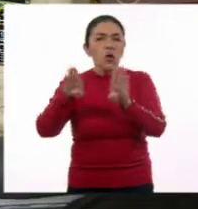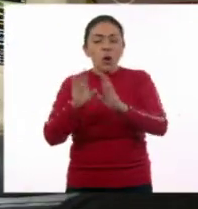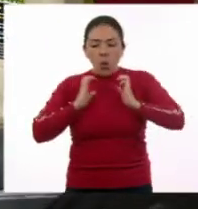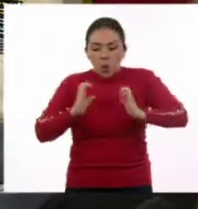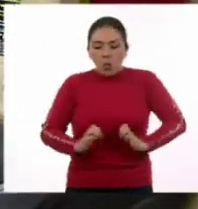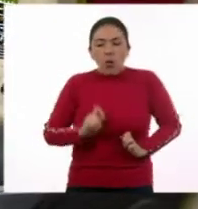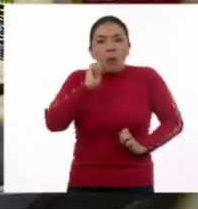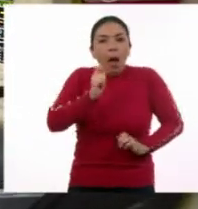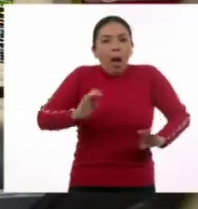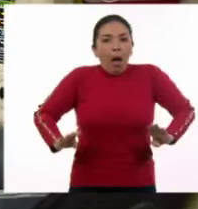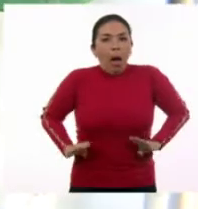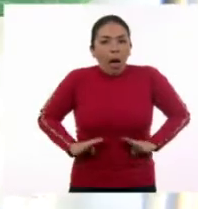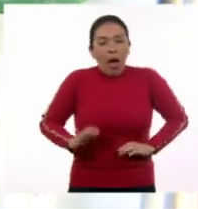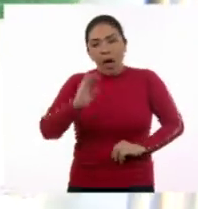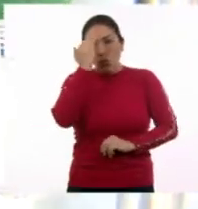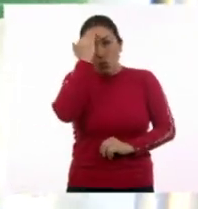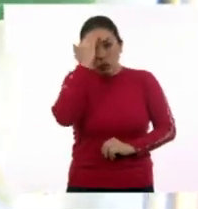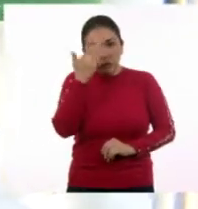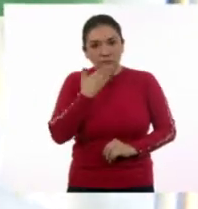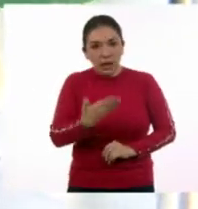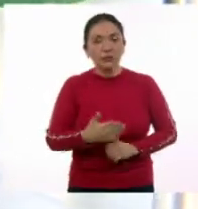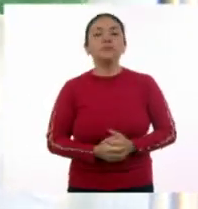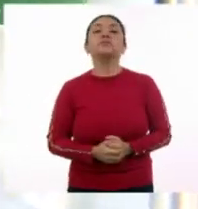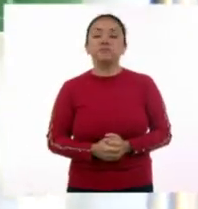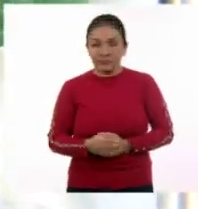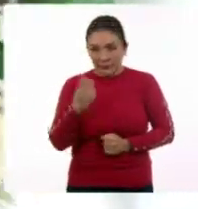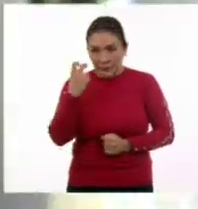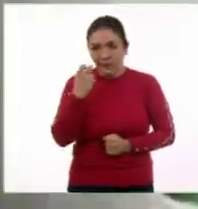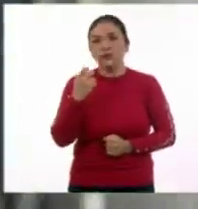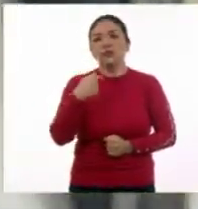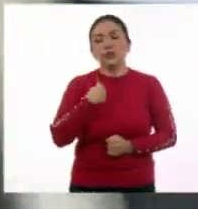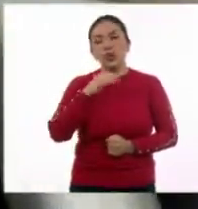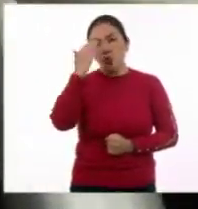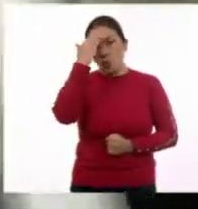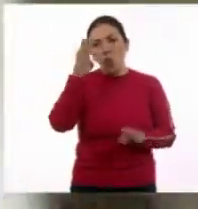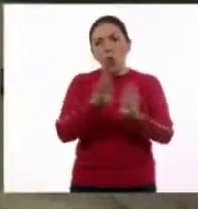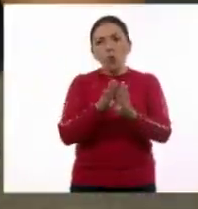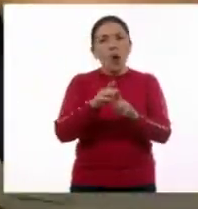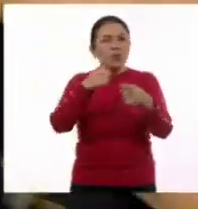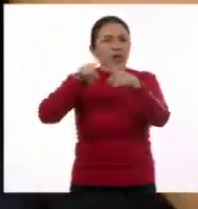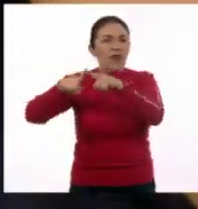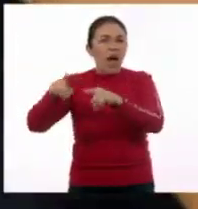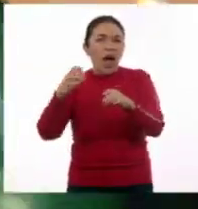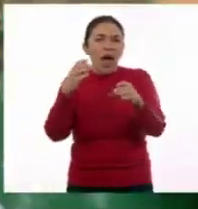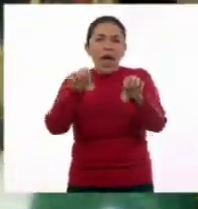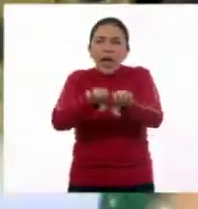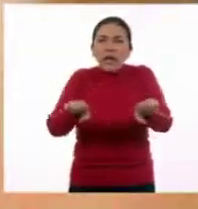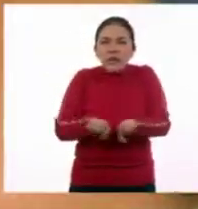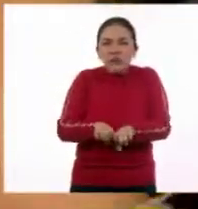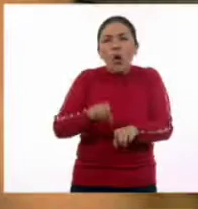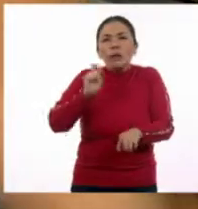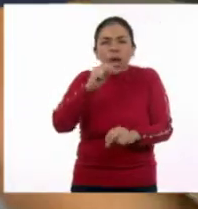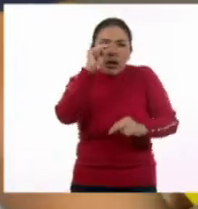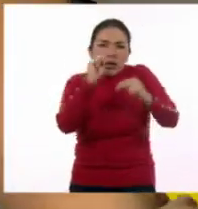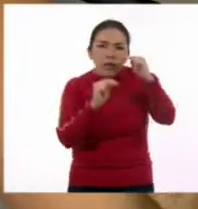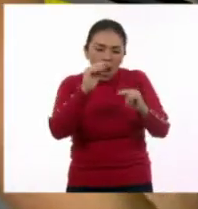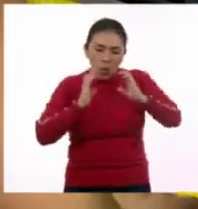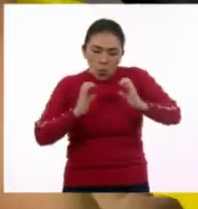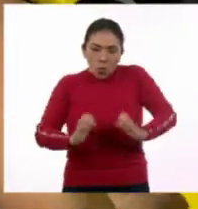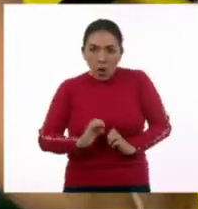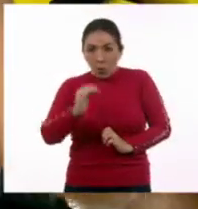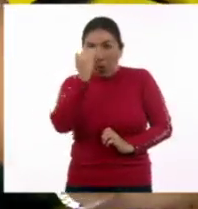nuestro cuerpo cierto así es en este caso con todos nuestros aparatos es que los niveles y bueno